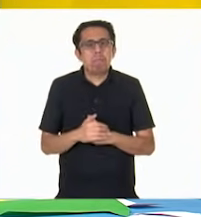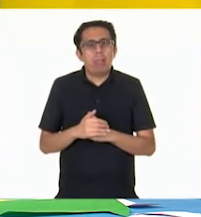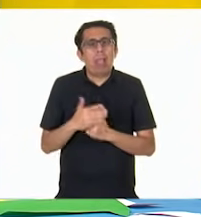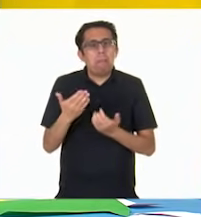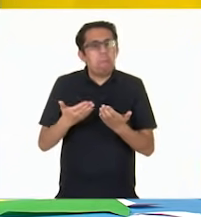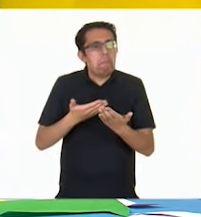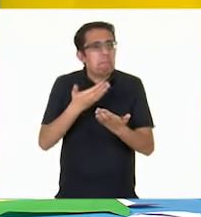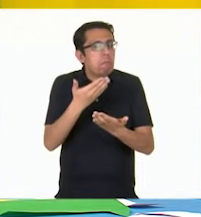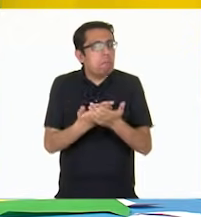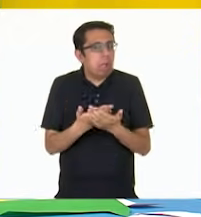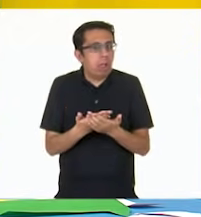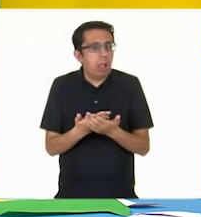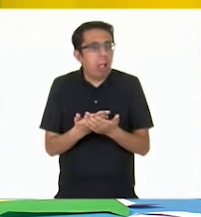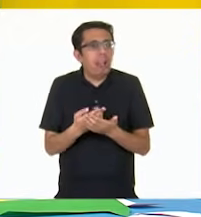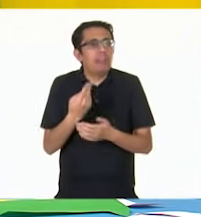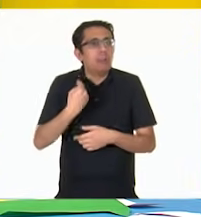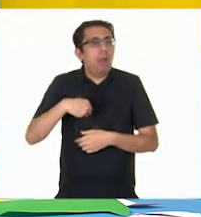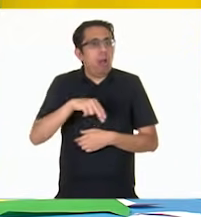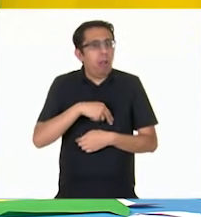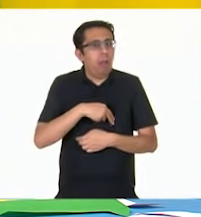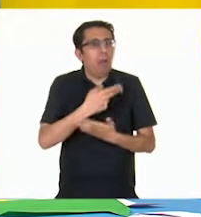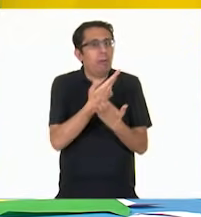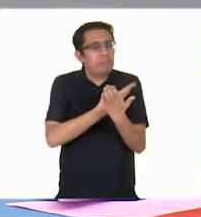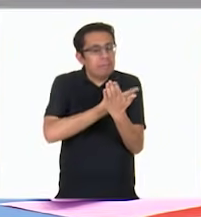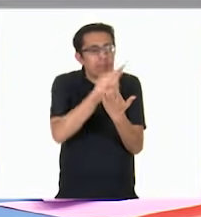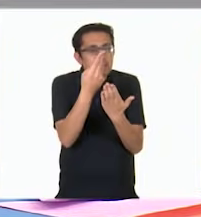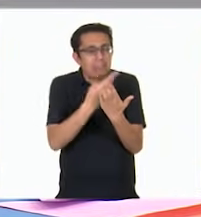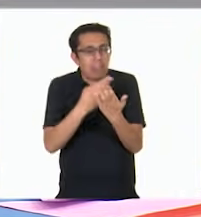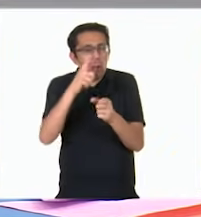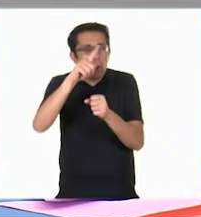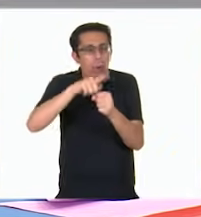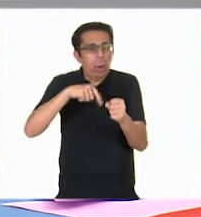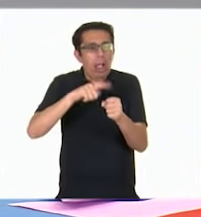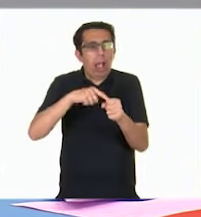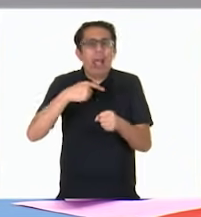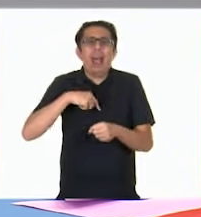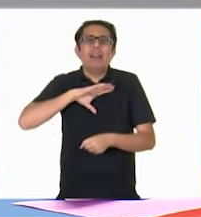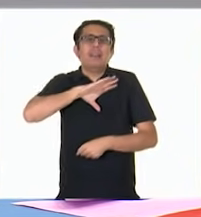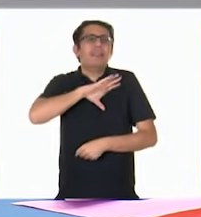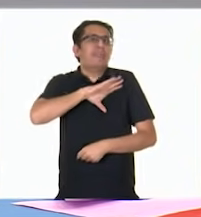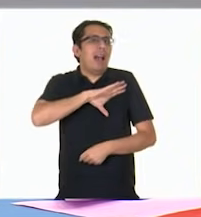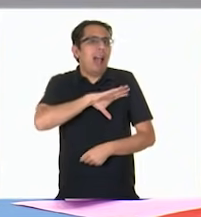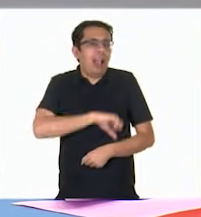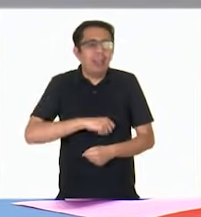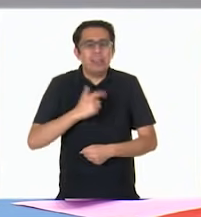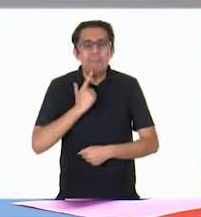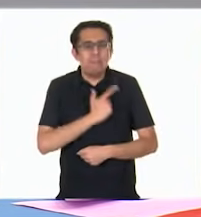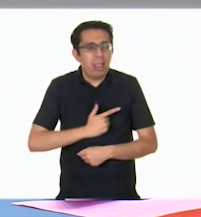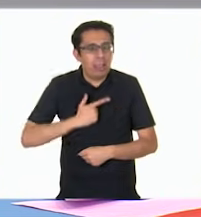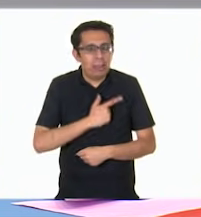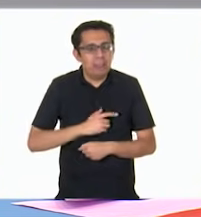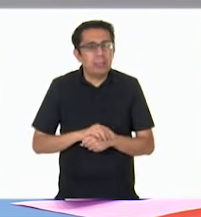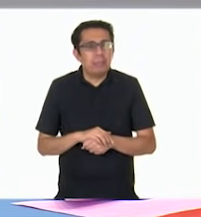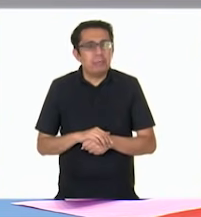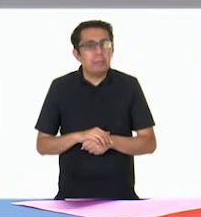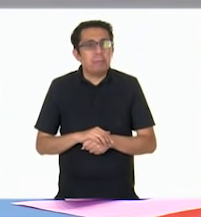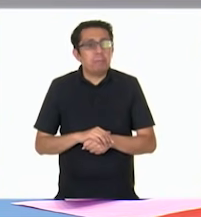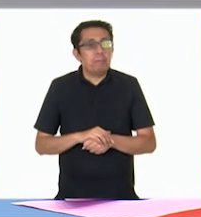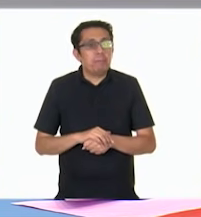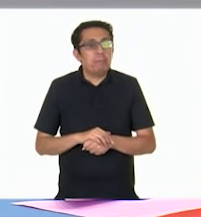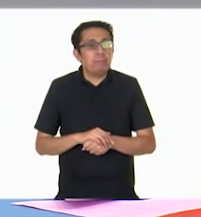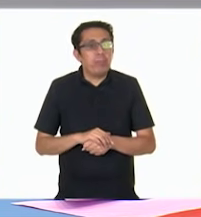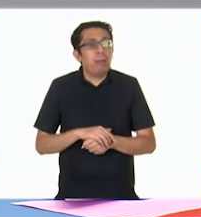si nos ponemos a iluminar? ¡Me encanta iluminar! Sí, maestro, sí. Muy bien. Vamos a